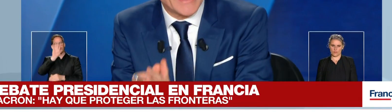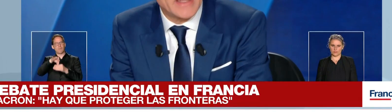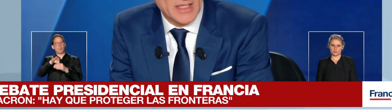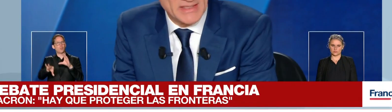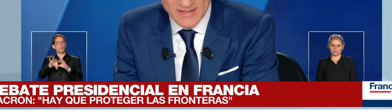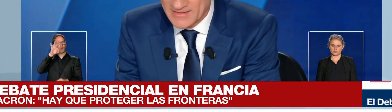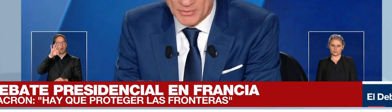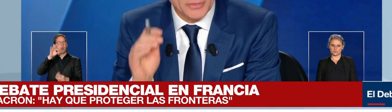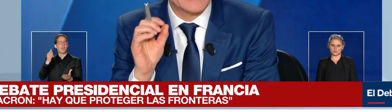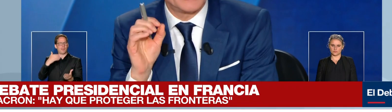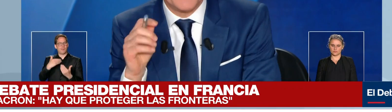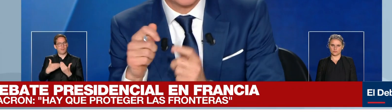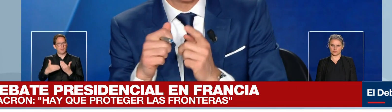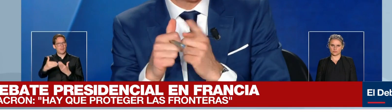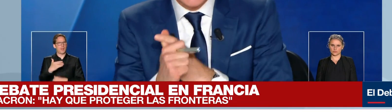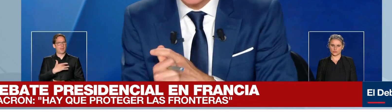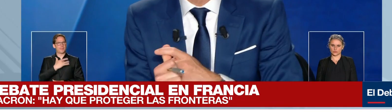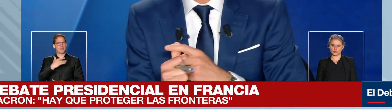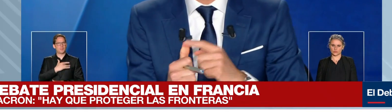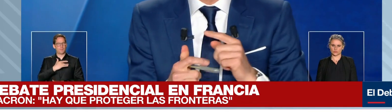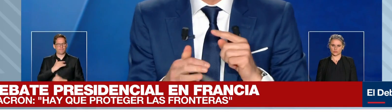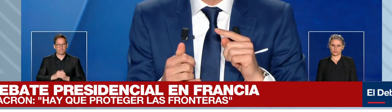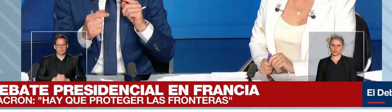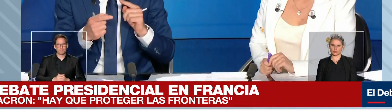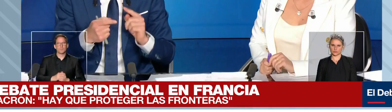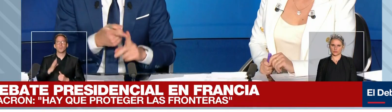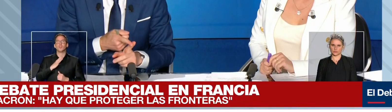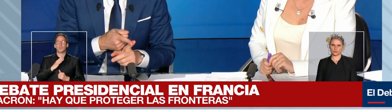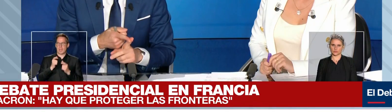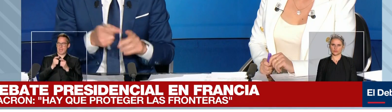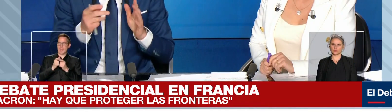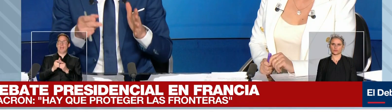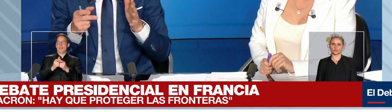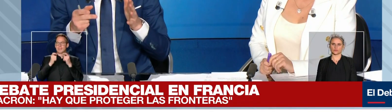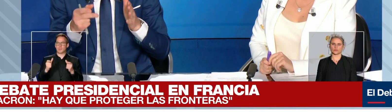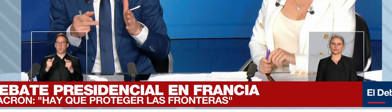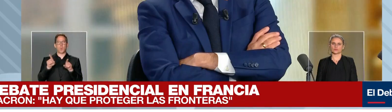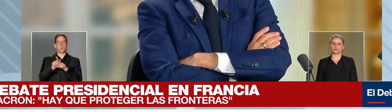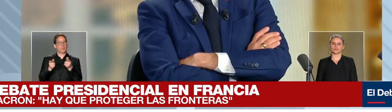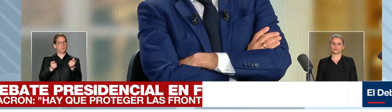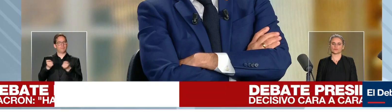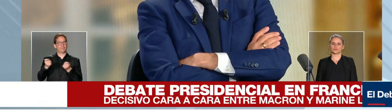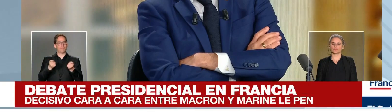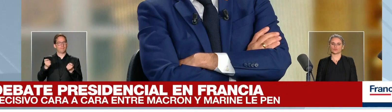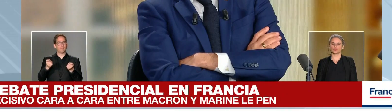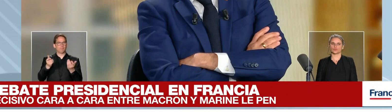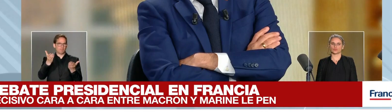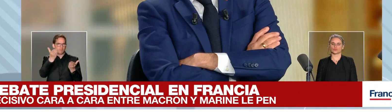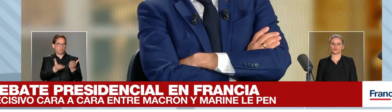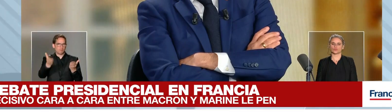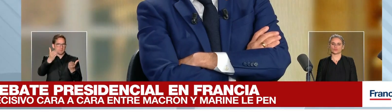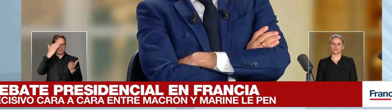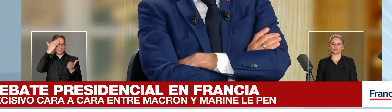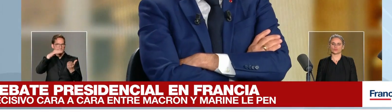lleva al último tema, que es el tema de las instituciones y de la gobernanza. Francia conoce, y no es